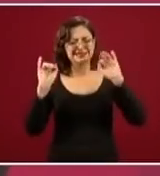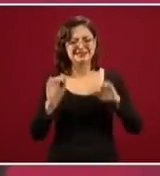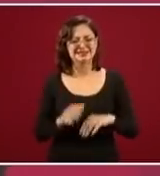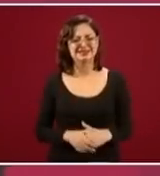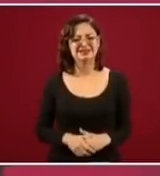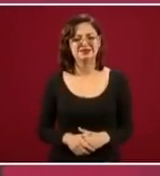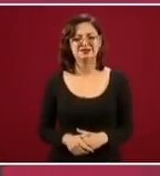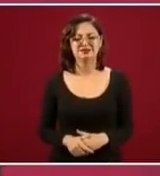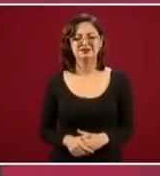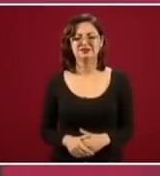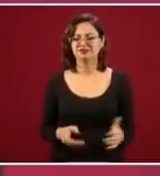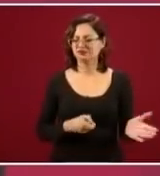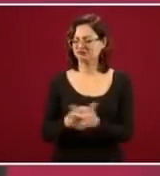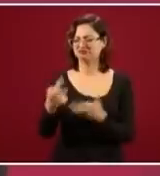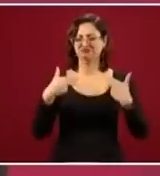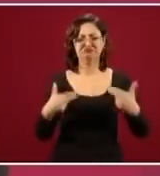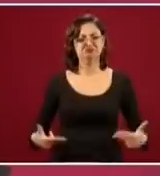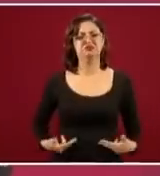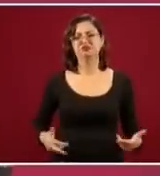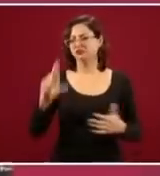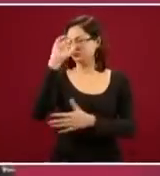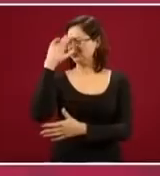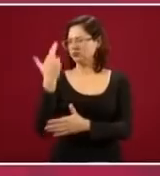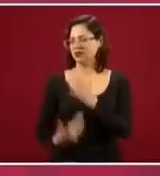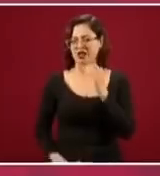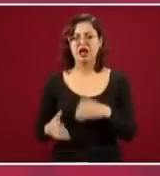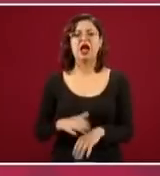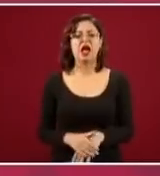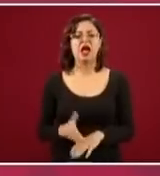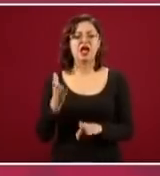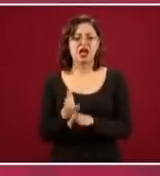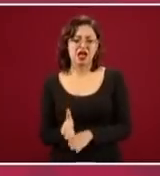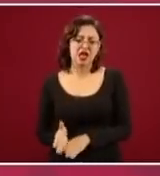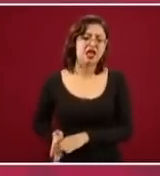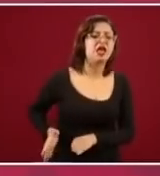No violamos derechos humanos. Ya se terminó.